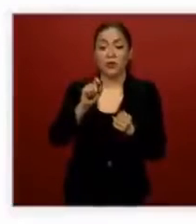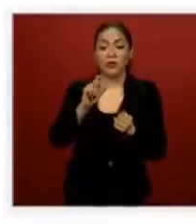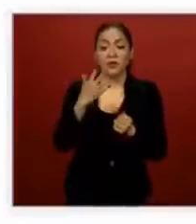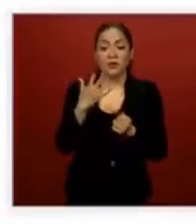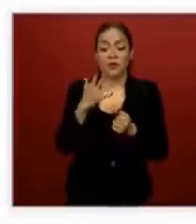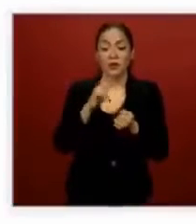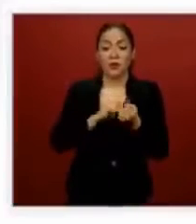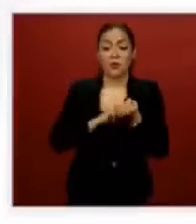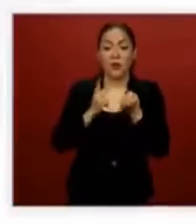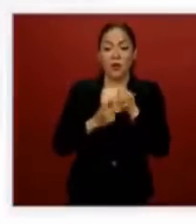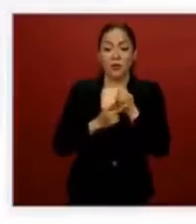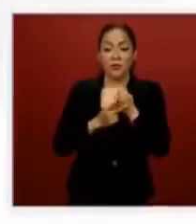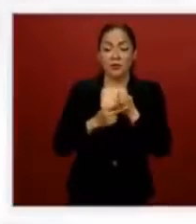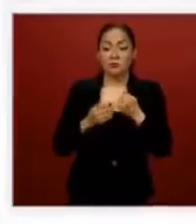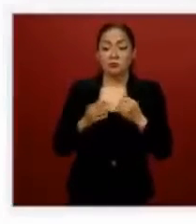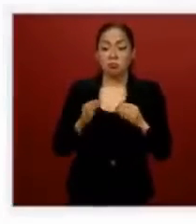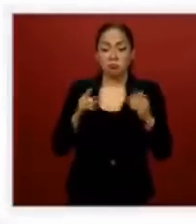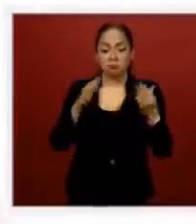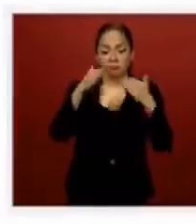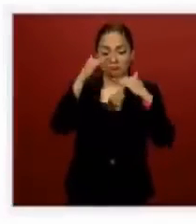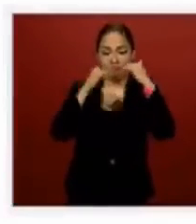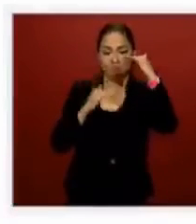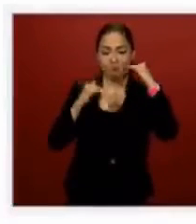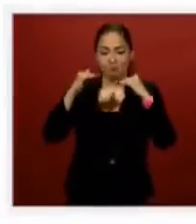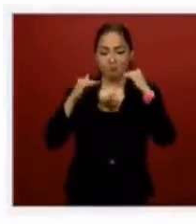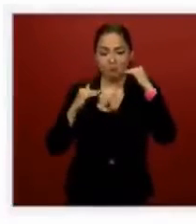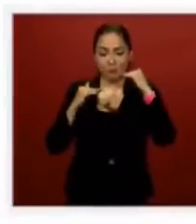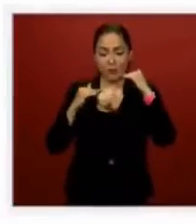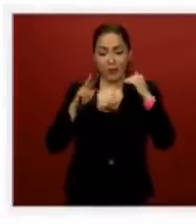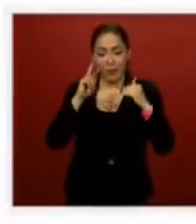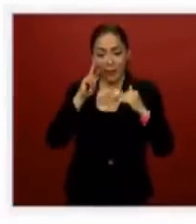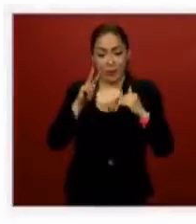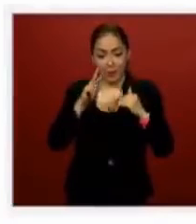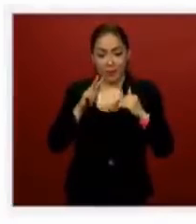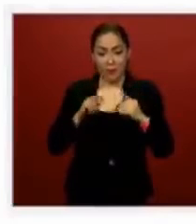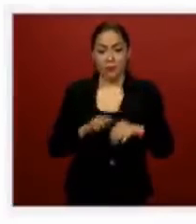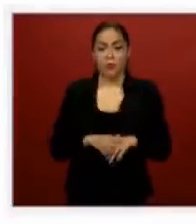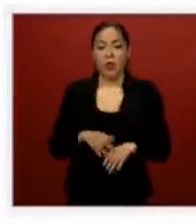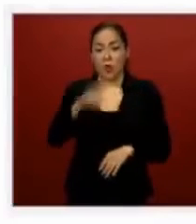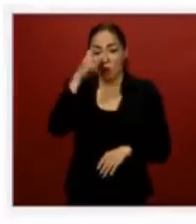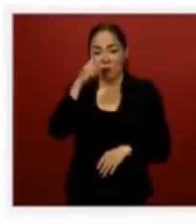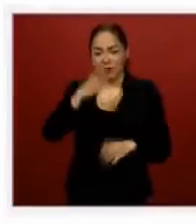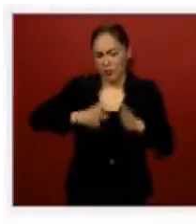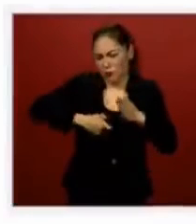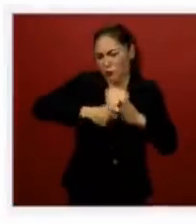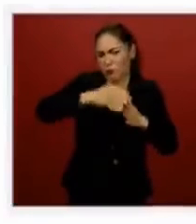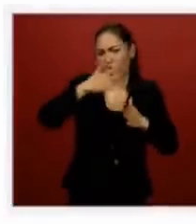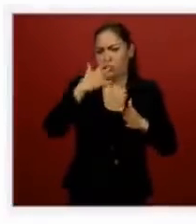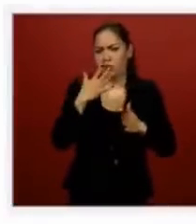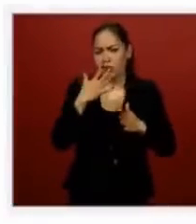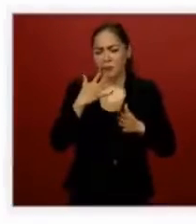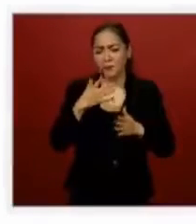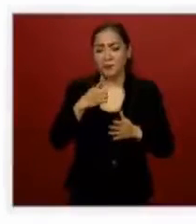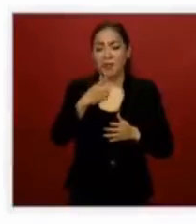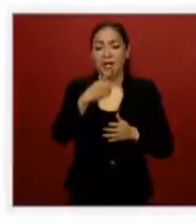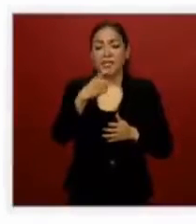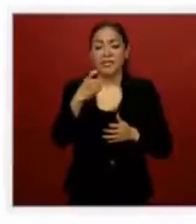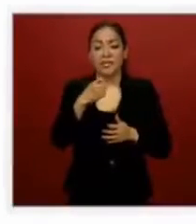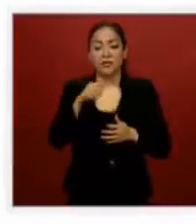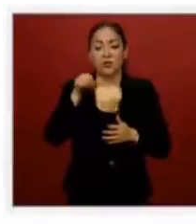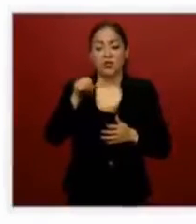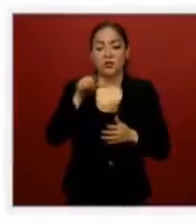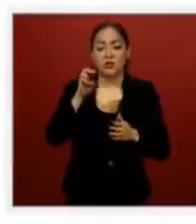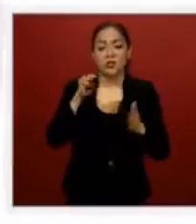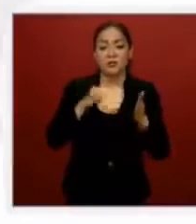de desigualdad en el mundo. La riqueza de los mexicanos más ricos en 2017 fue de